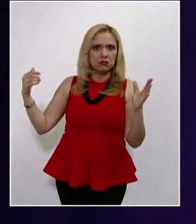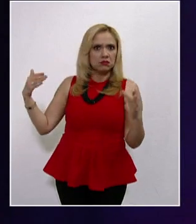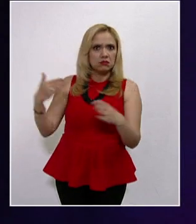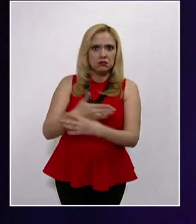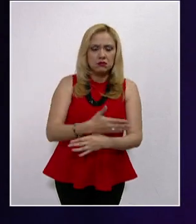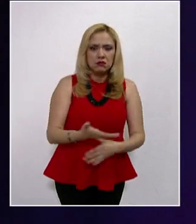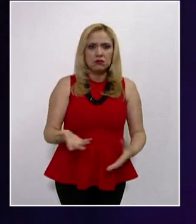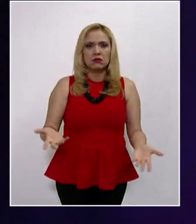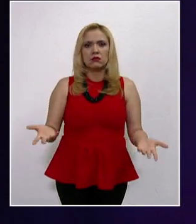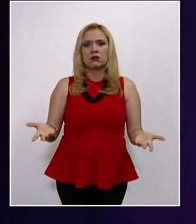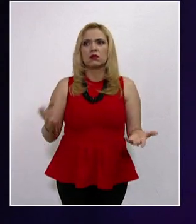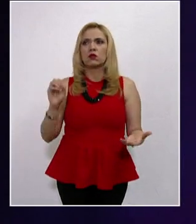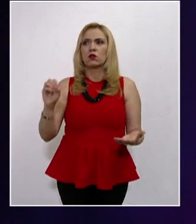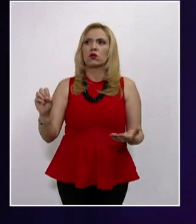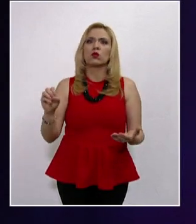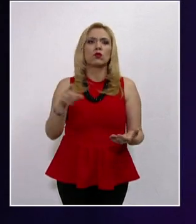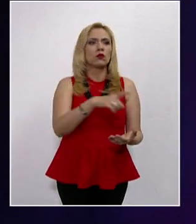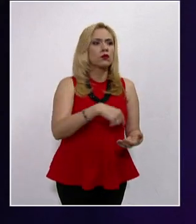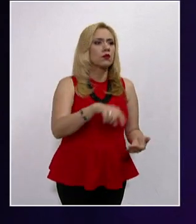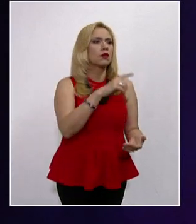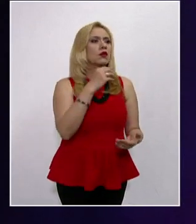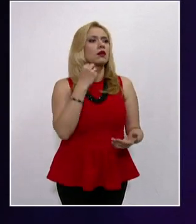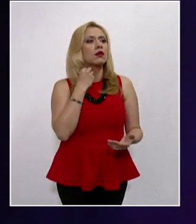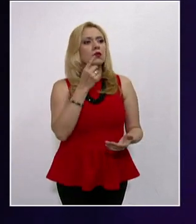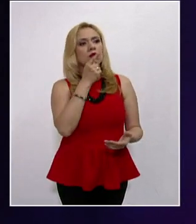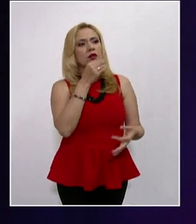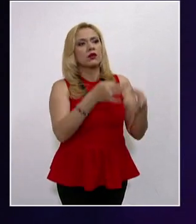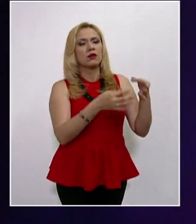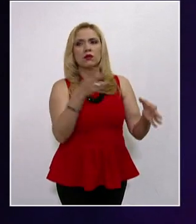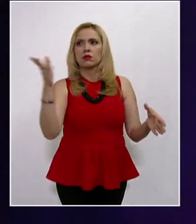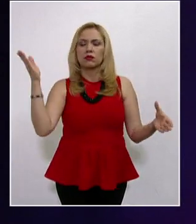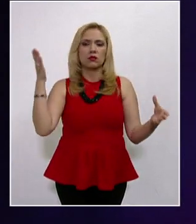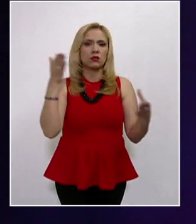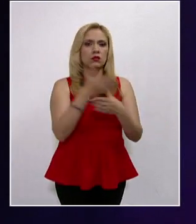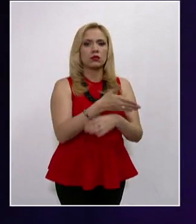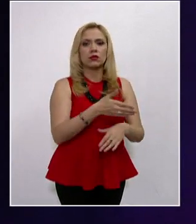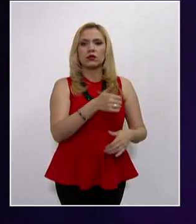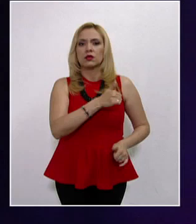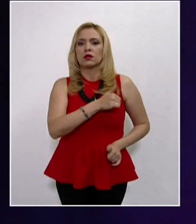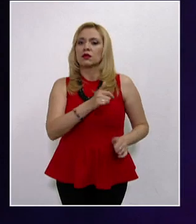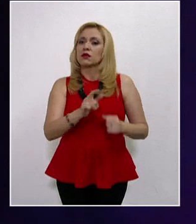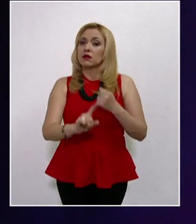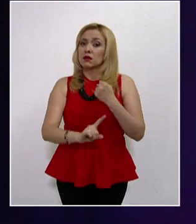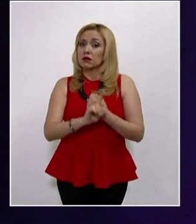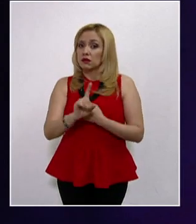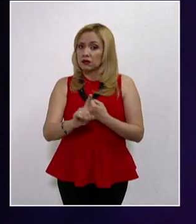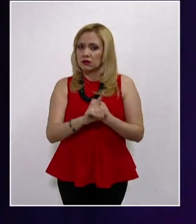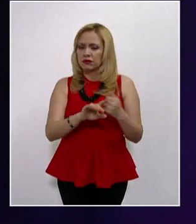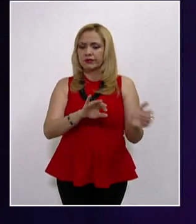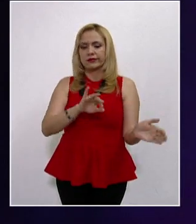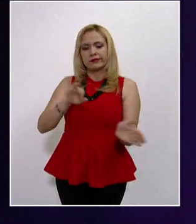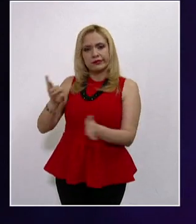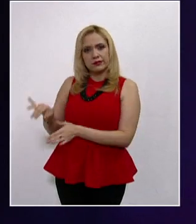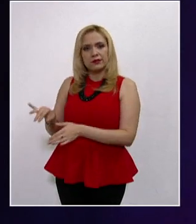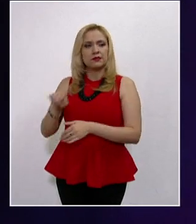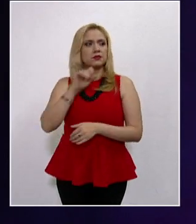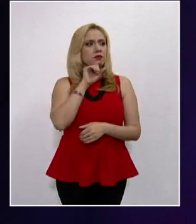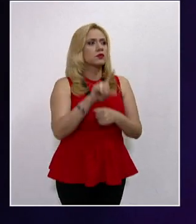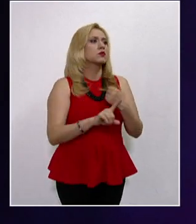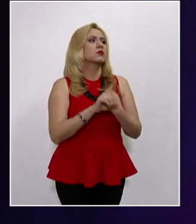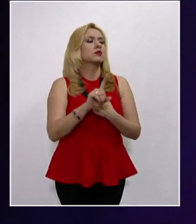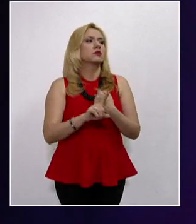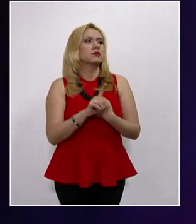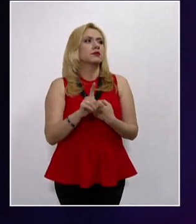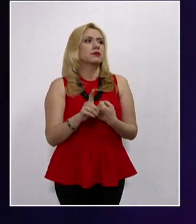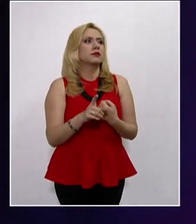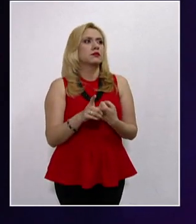de la esfera jurídica de particulares y que en ese sentido pues, son bastante problemáticas. Por otro lado, también plantea problemas en